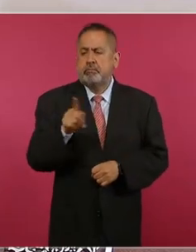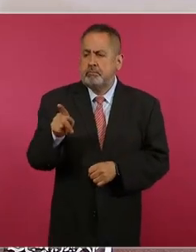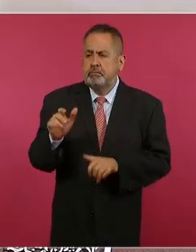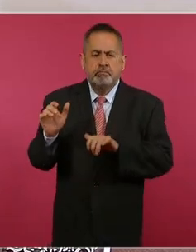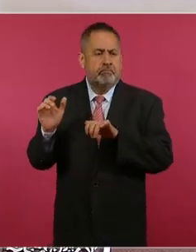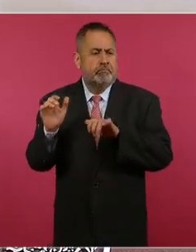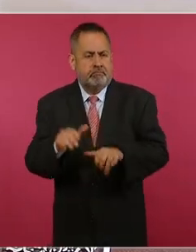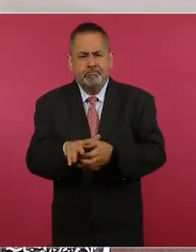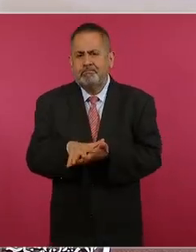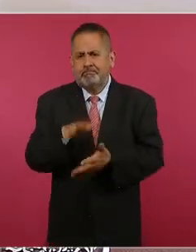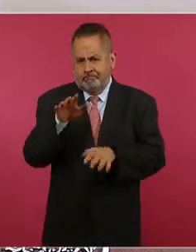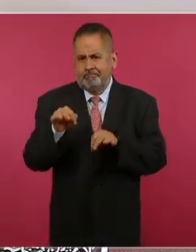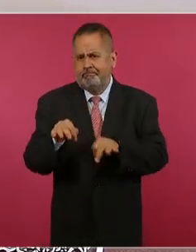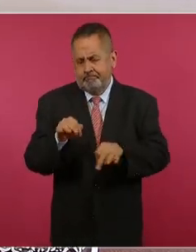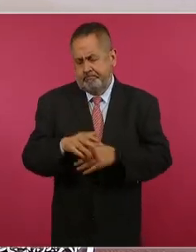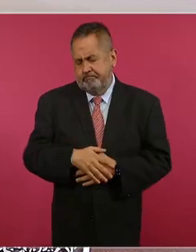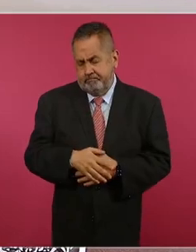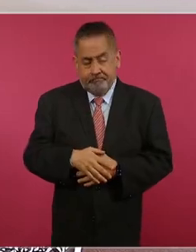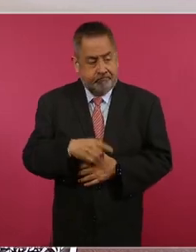se tiene que decir